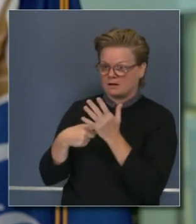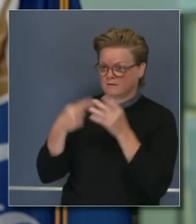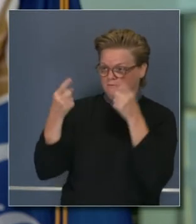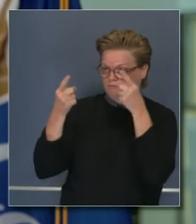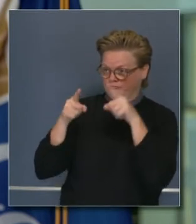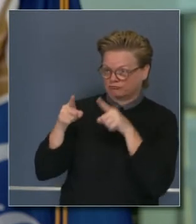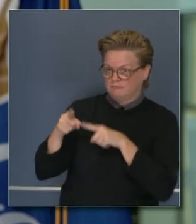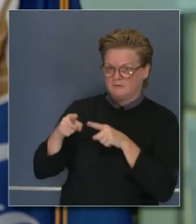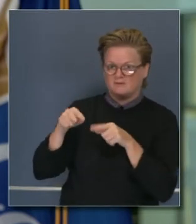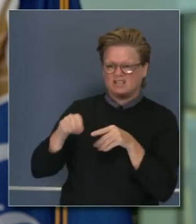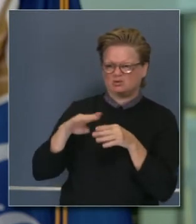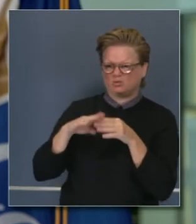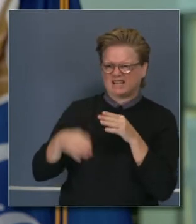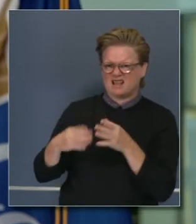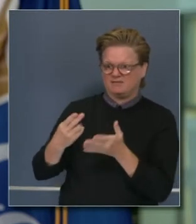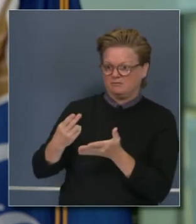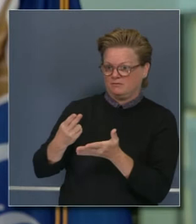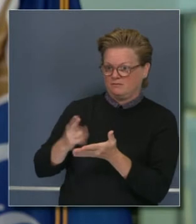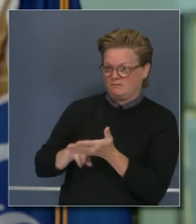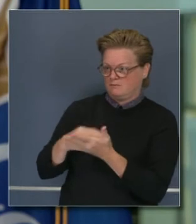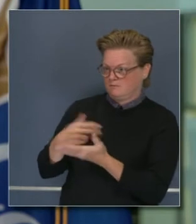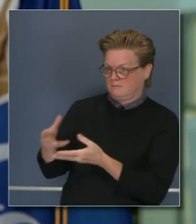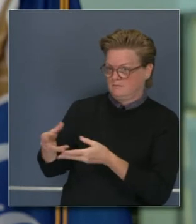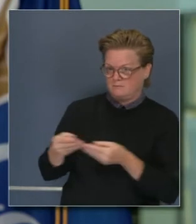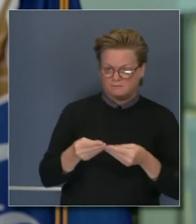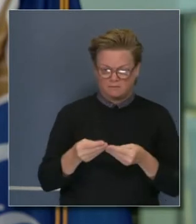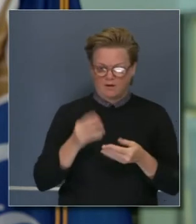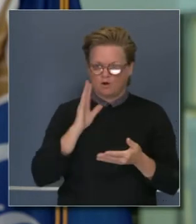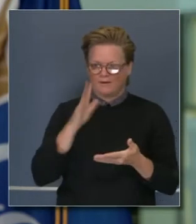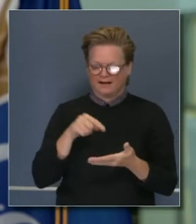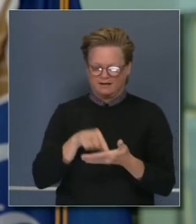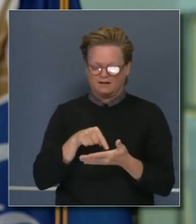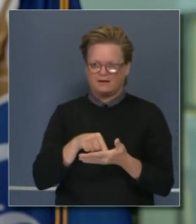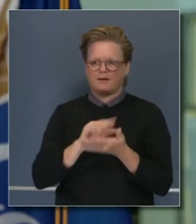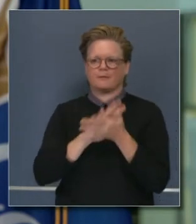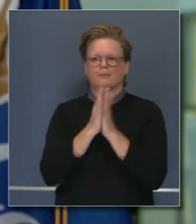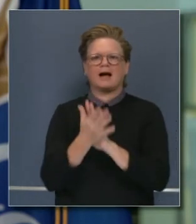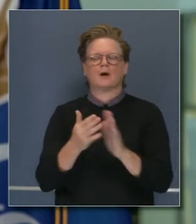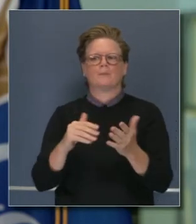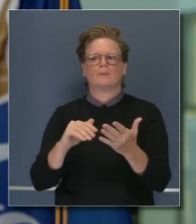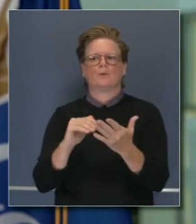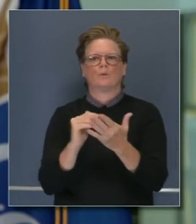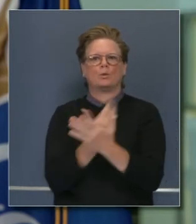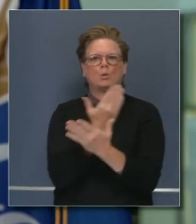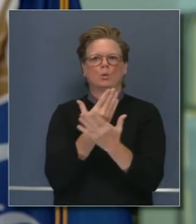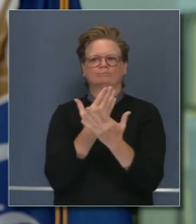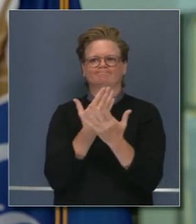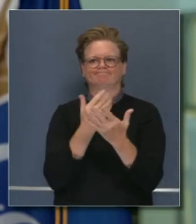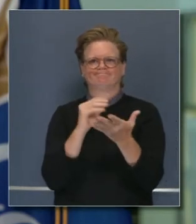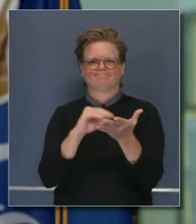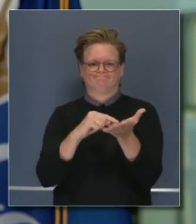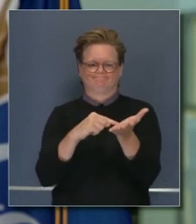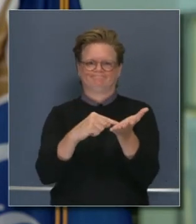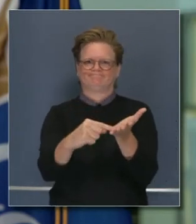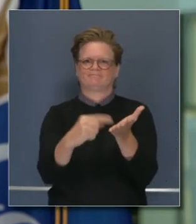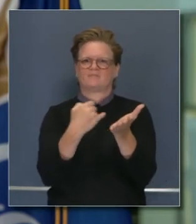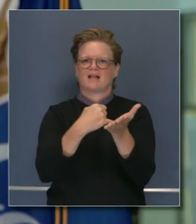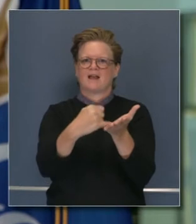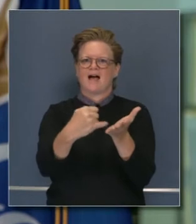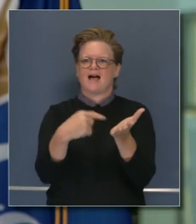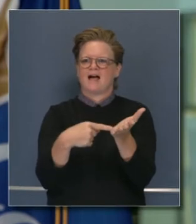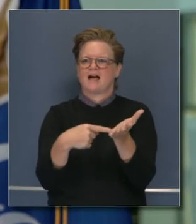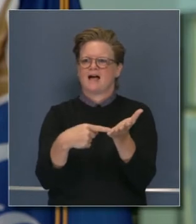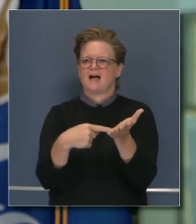detalles para mí en capacidad de imprimirlo en el texto tal cual aparece en